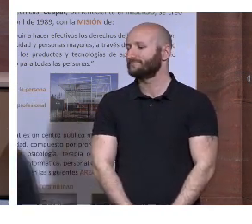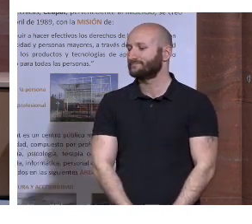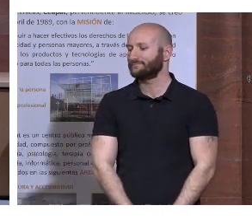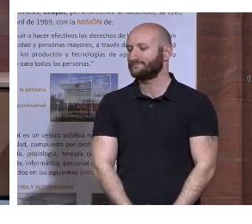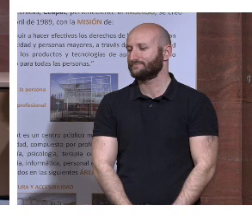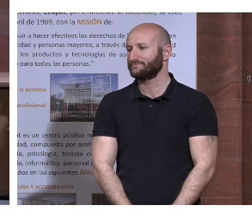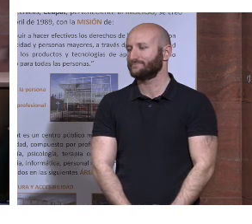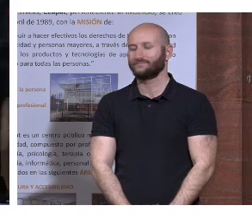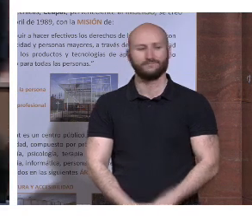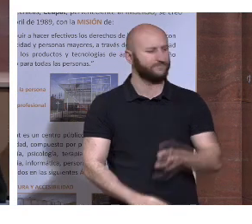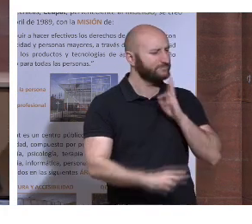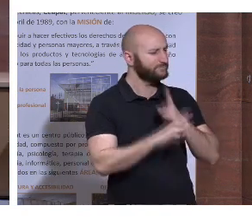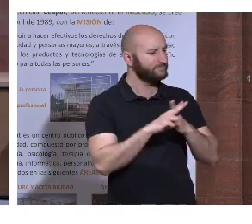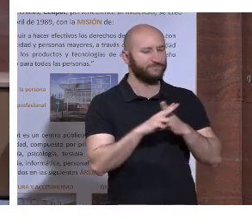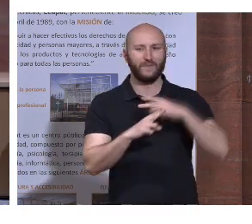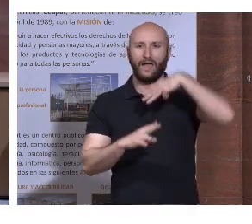¿Cómo es tu nombre?